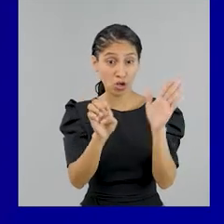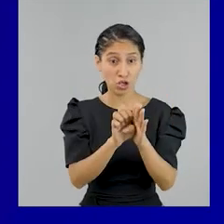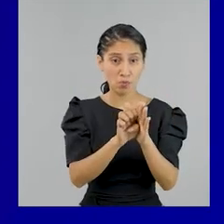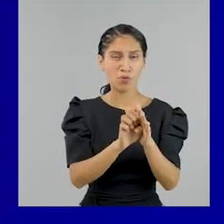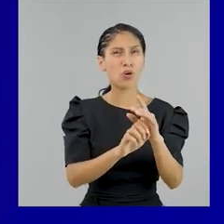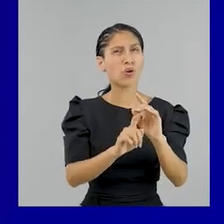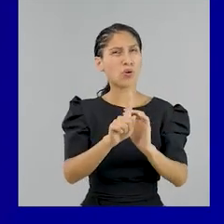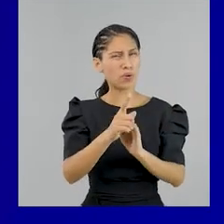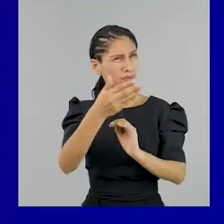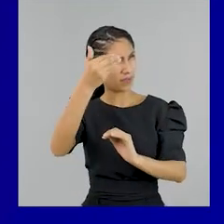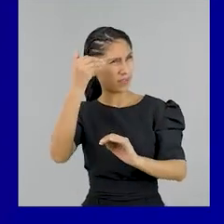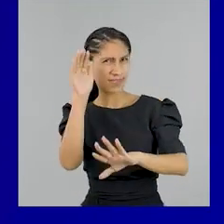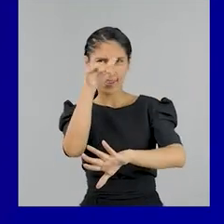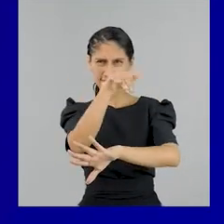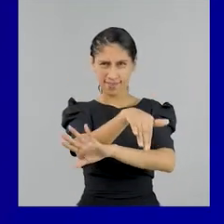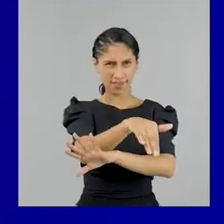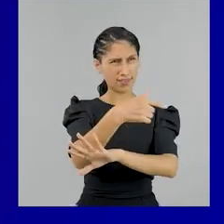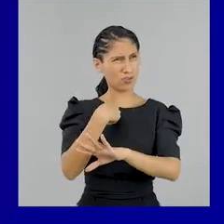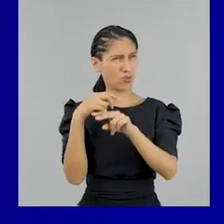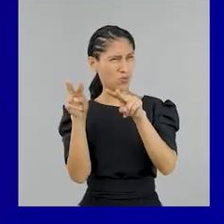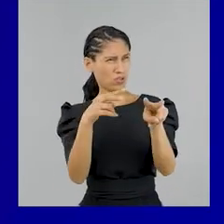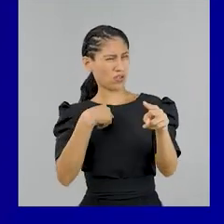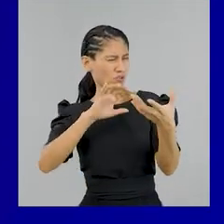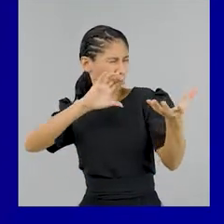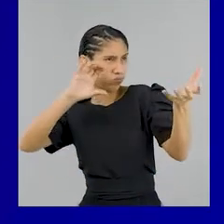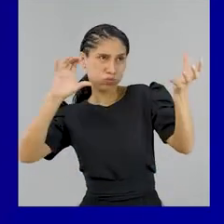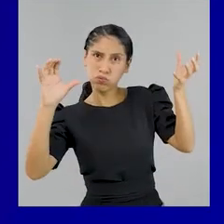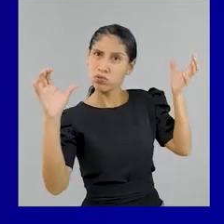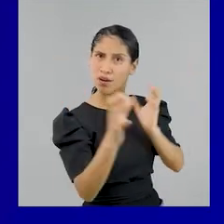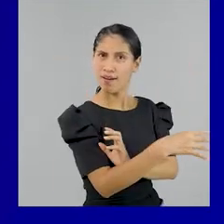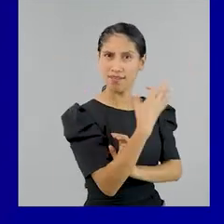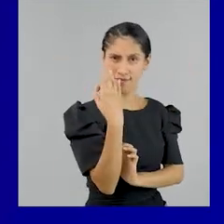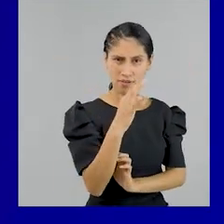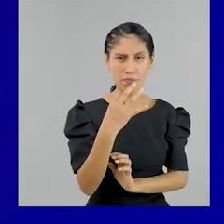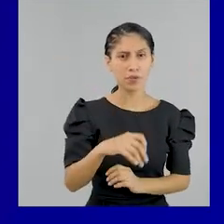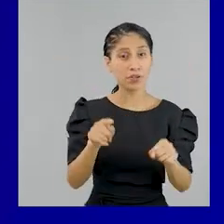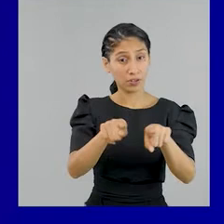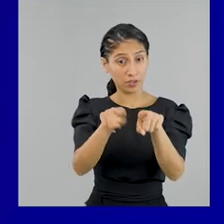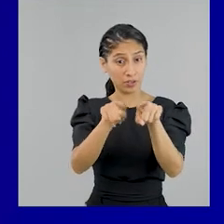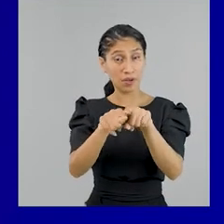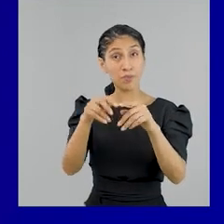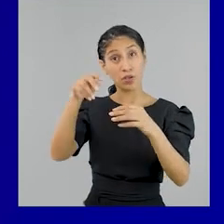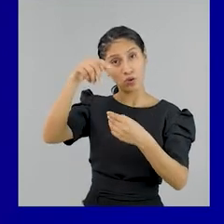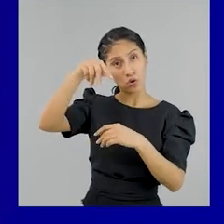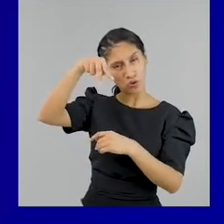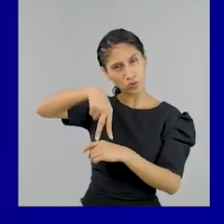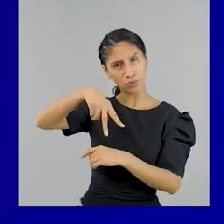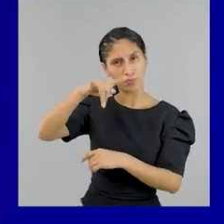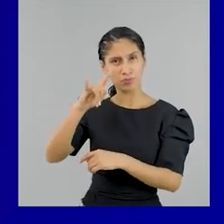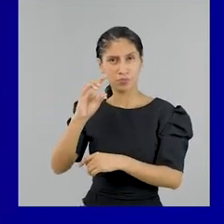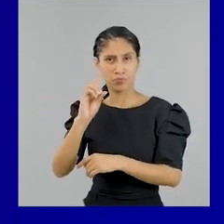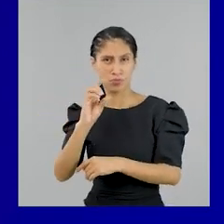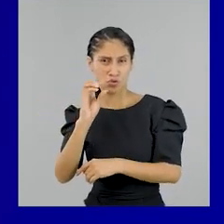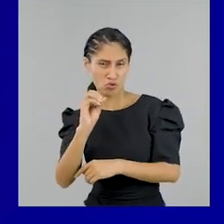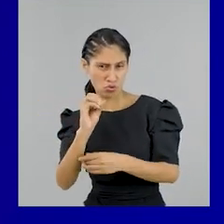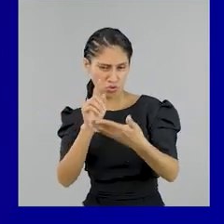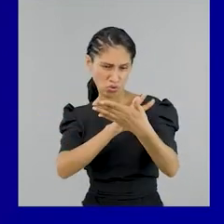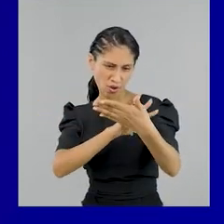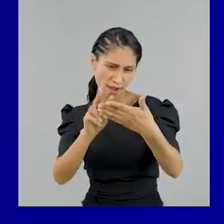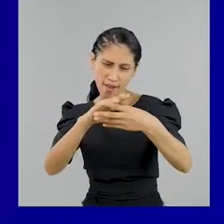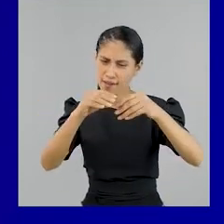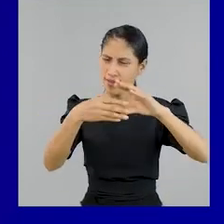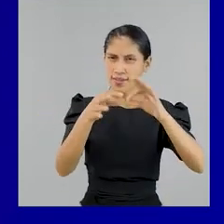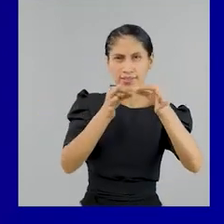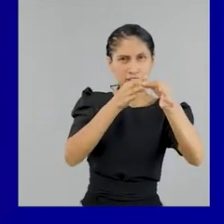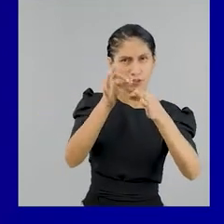Ayaviri descubrí que había cambiado para siempre. Nudo. Es la presentación del problema o los obstáculos que